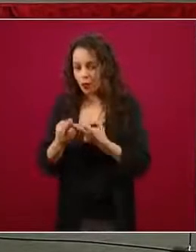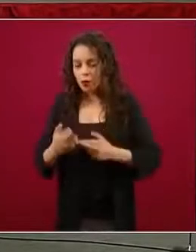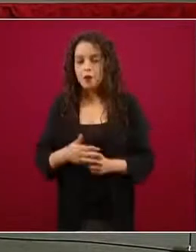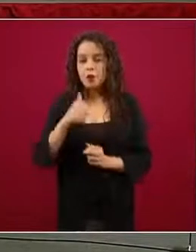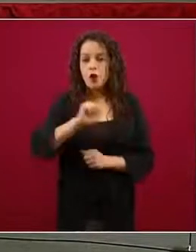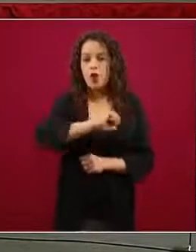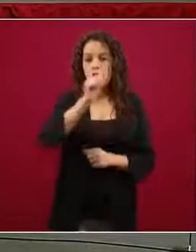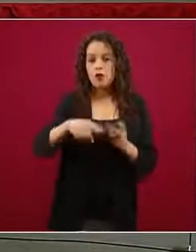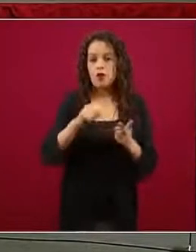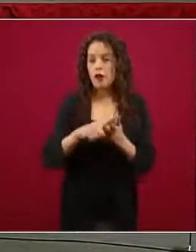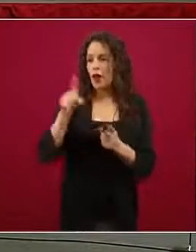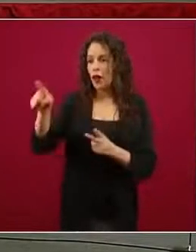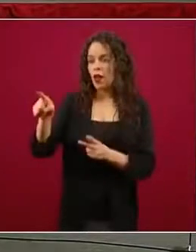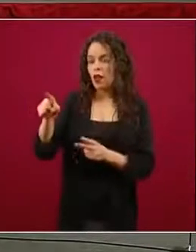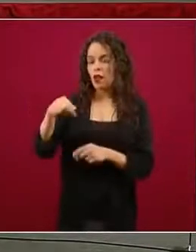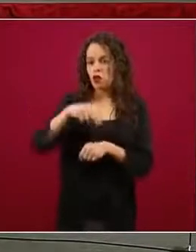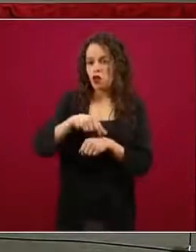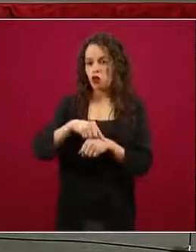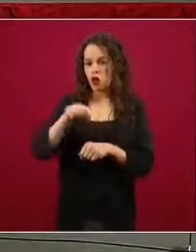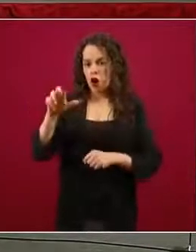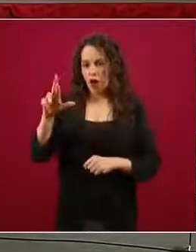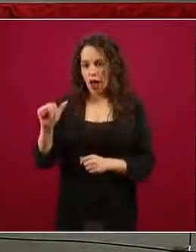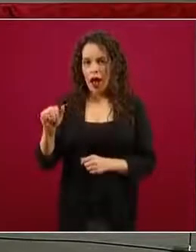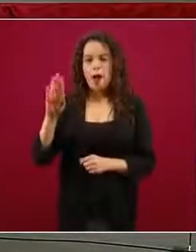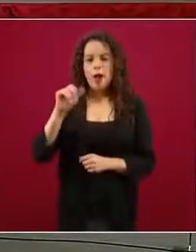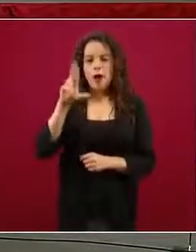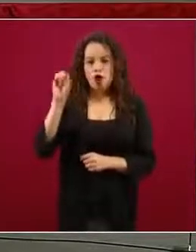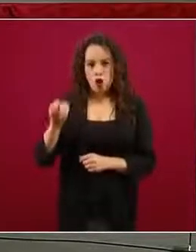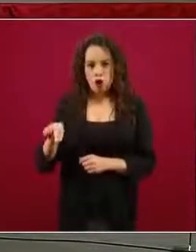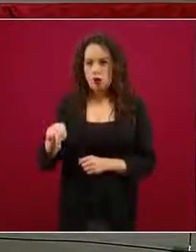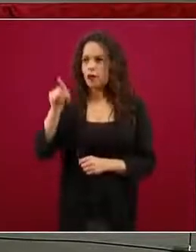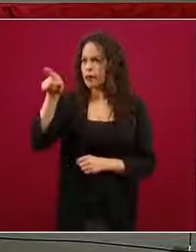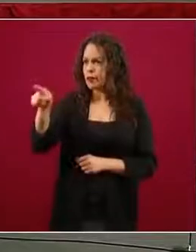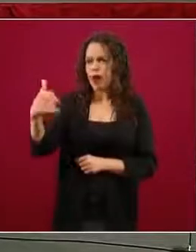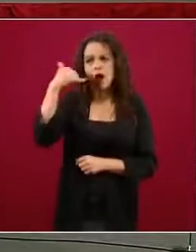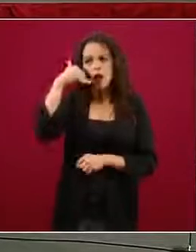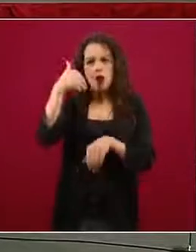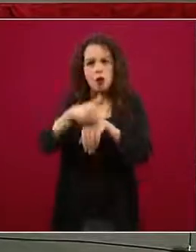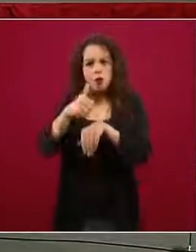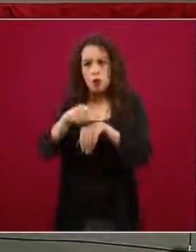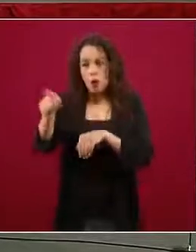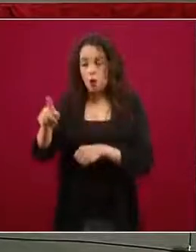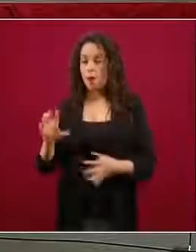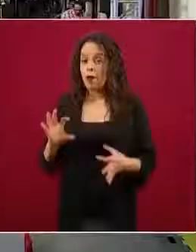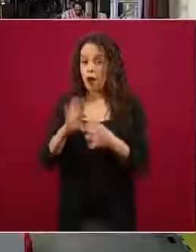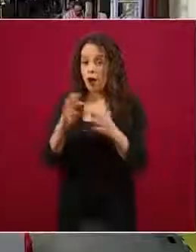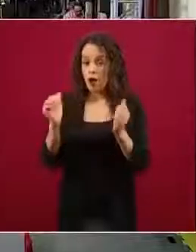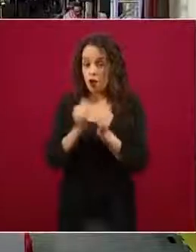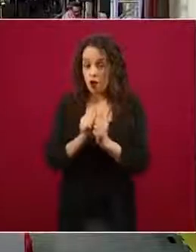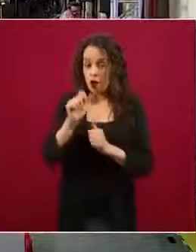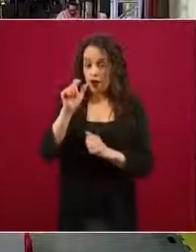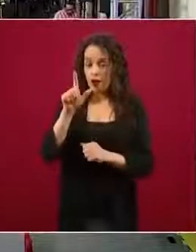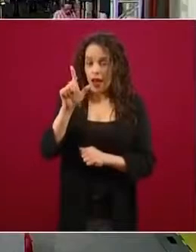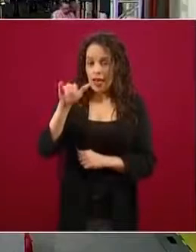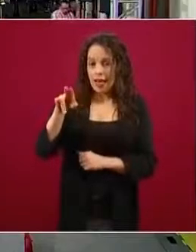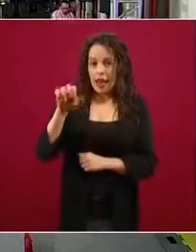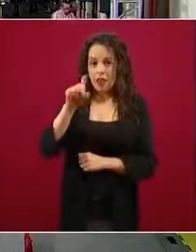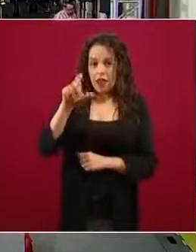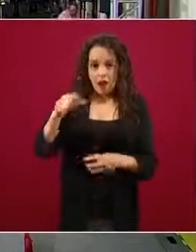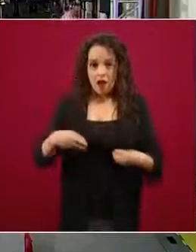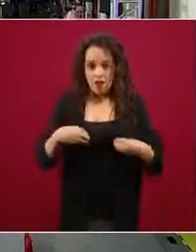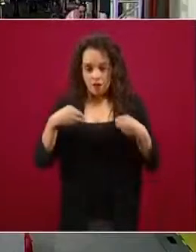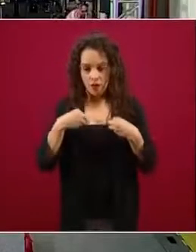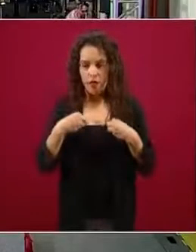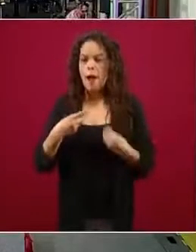amable, el teléfono que puso ahí es la línea de la vida, pero habría un teléfono más directo para estos adultos